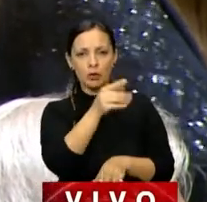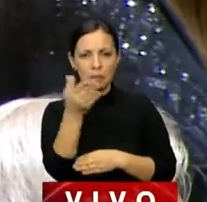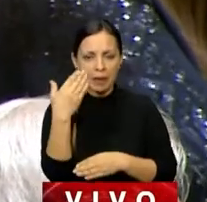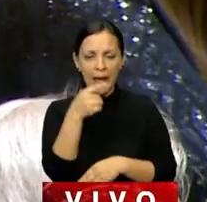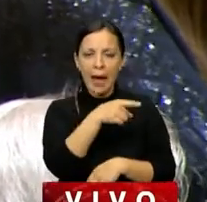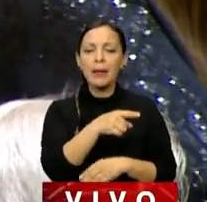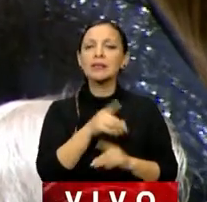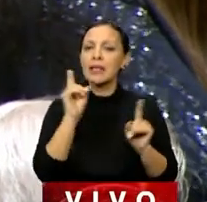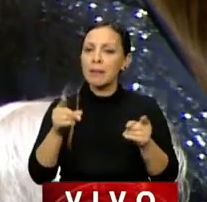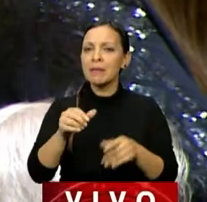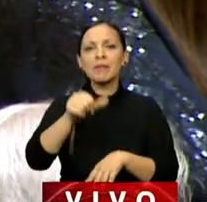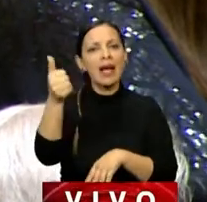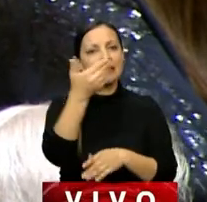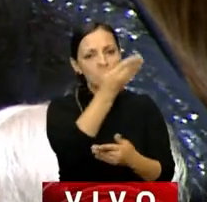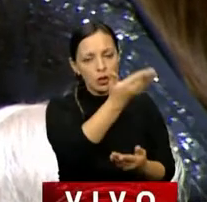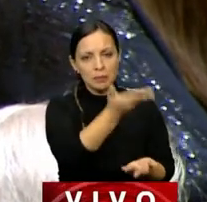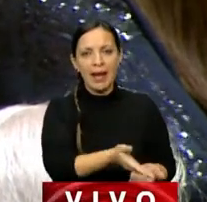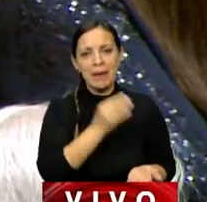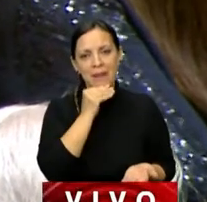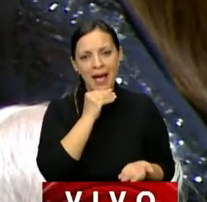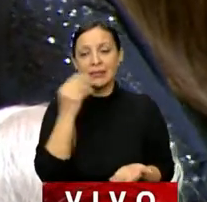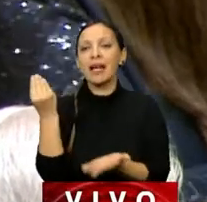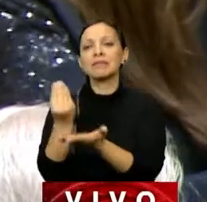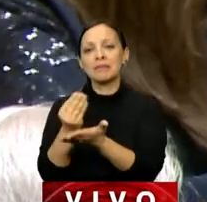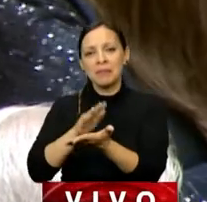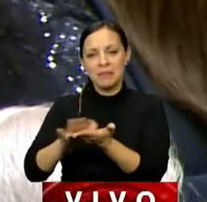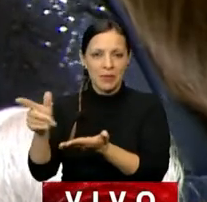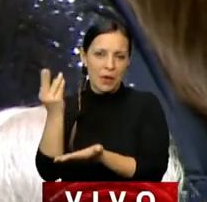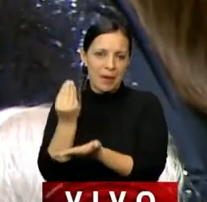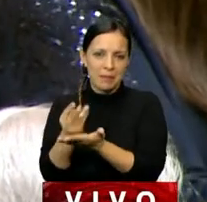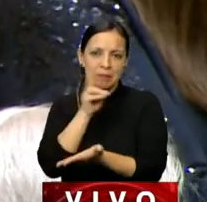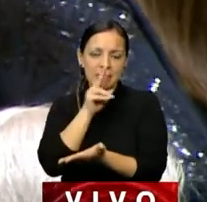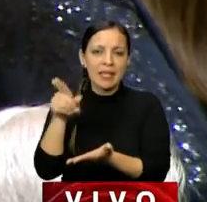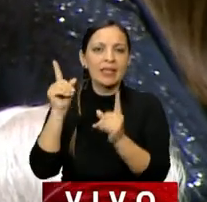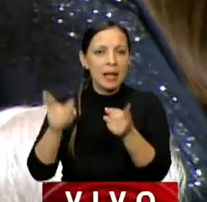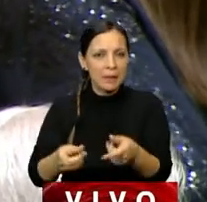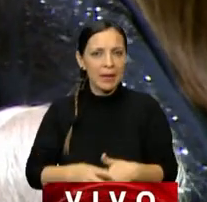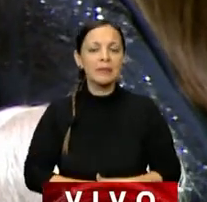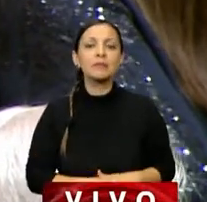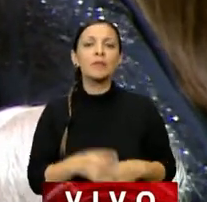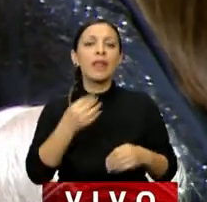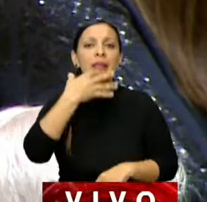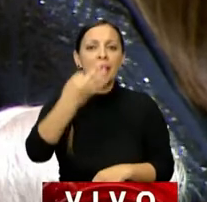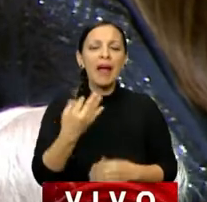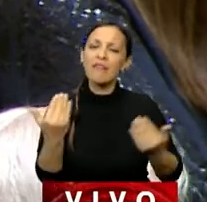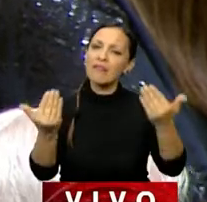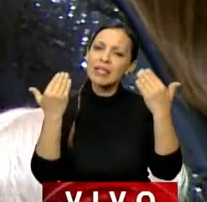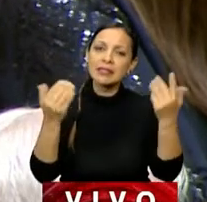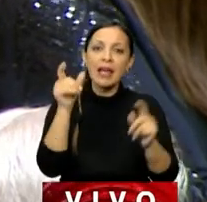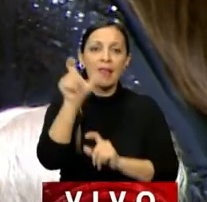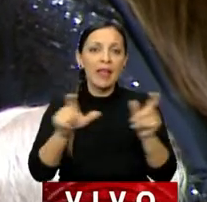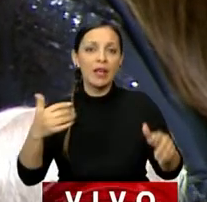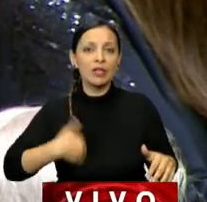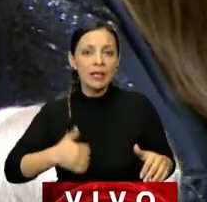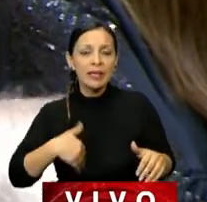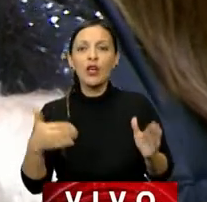mayor de los éxitos al presidente saliente y a la nueva presidenta entrante, porque realmente la felicidad de los argentinos